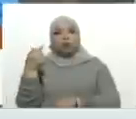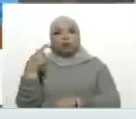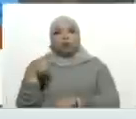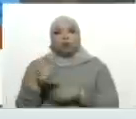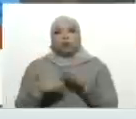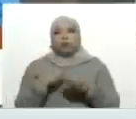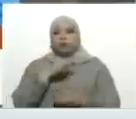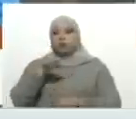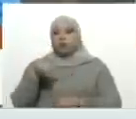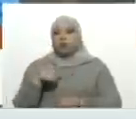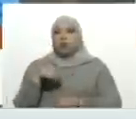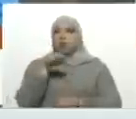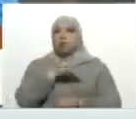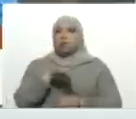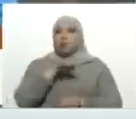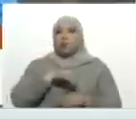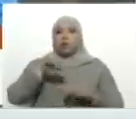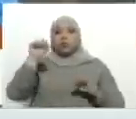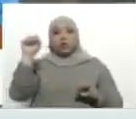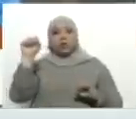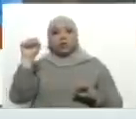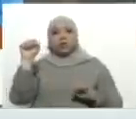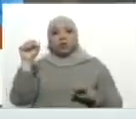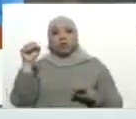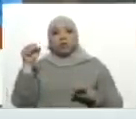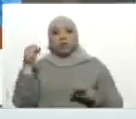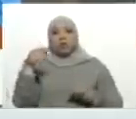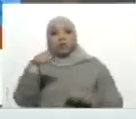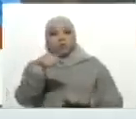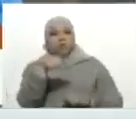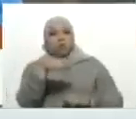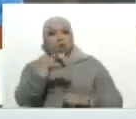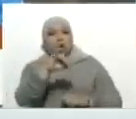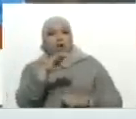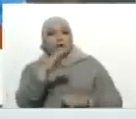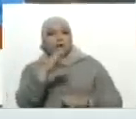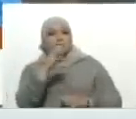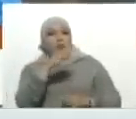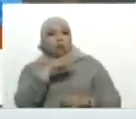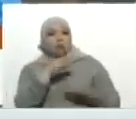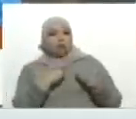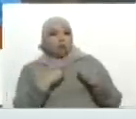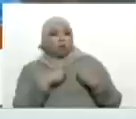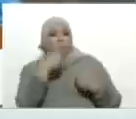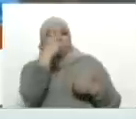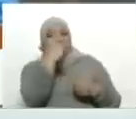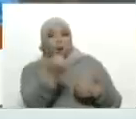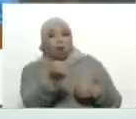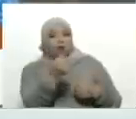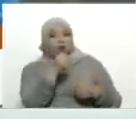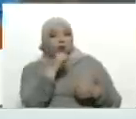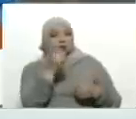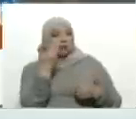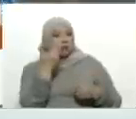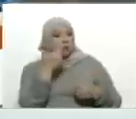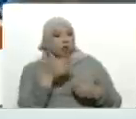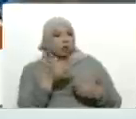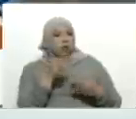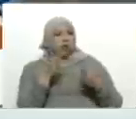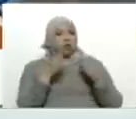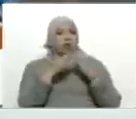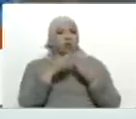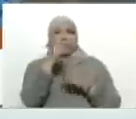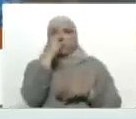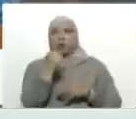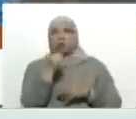de socialismo no Ah pero usted Correa tiene no vive como pobre entonces un inconsecuente y si vives como